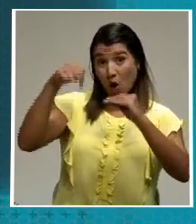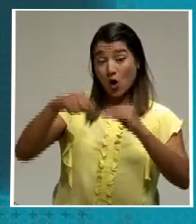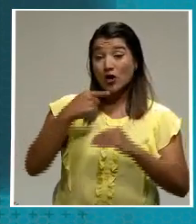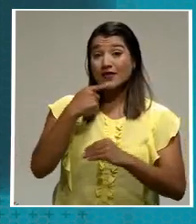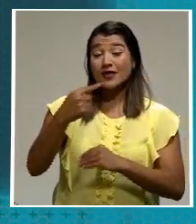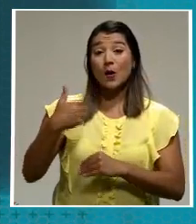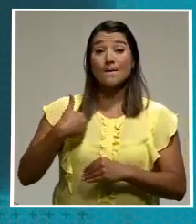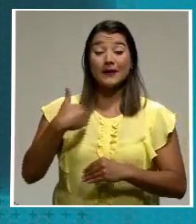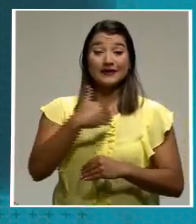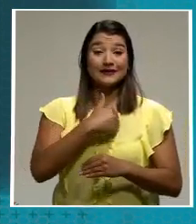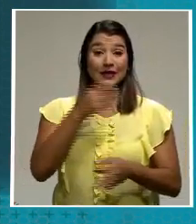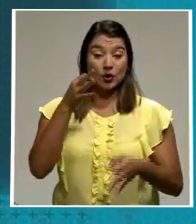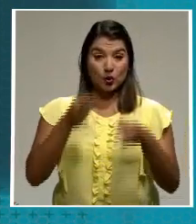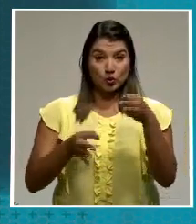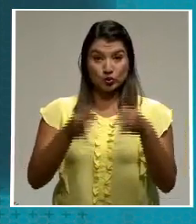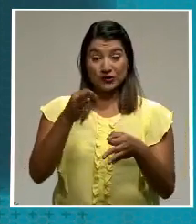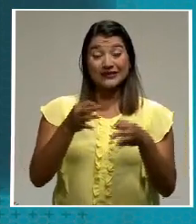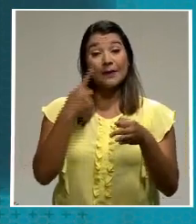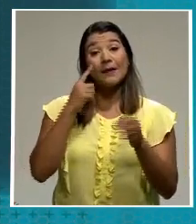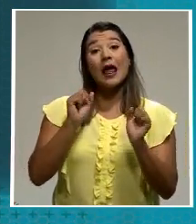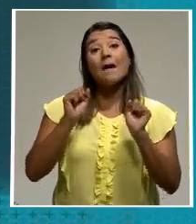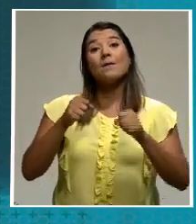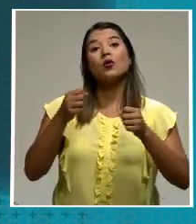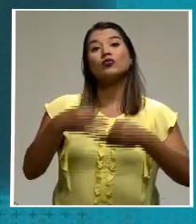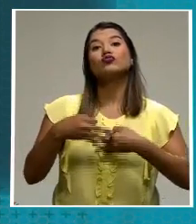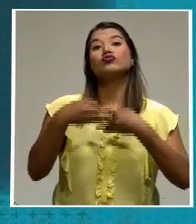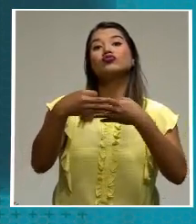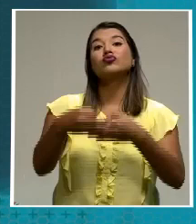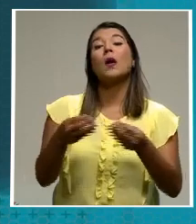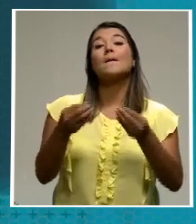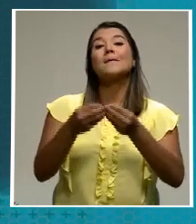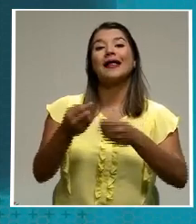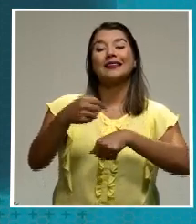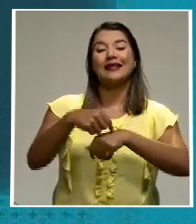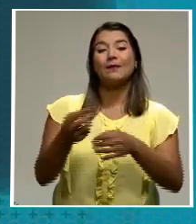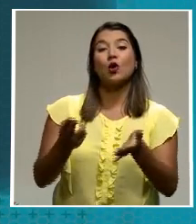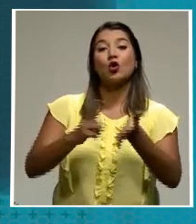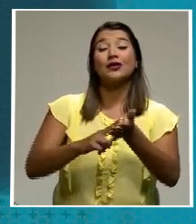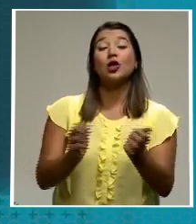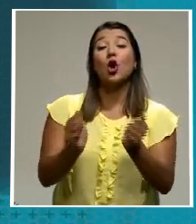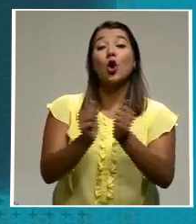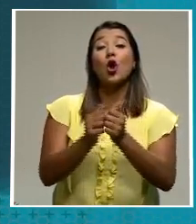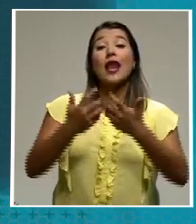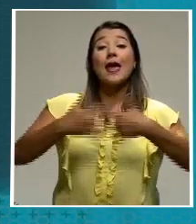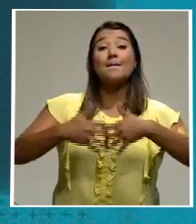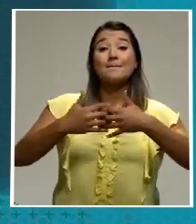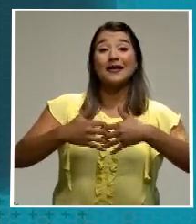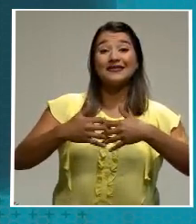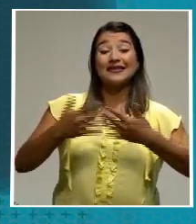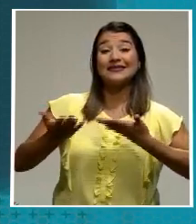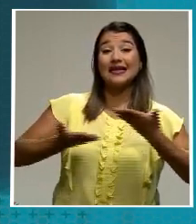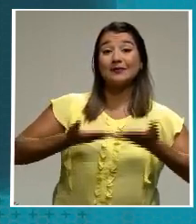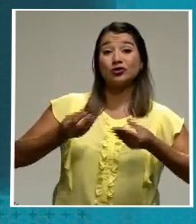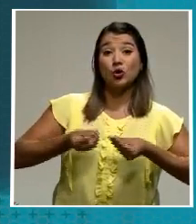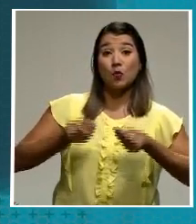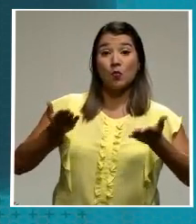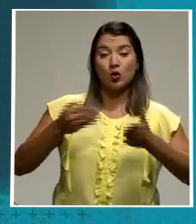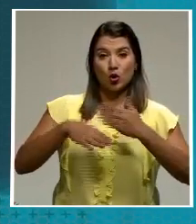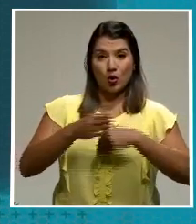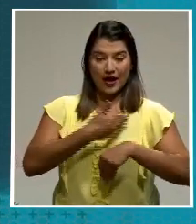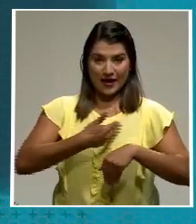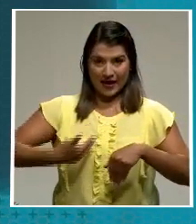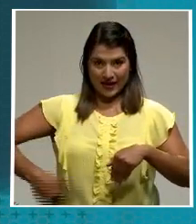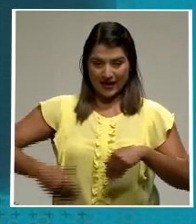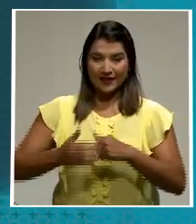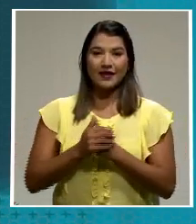ampliar esta prórroga, o más bien para ampliar este contrato con la empresa de servicios públicos de Heredia. Será un convenio de